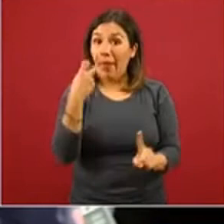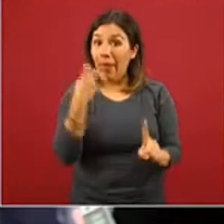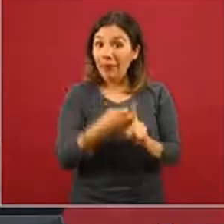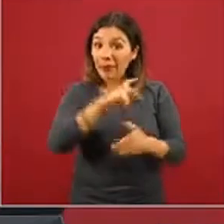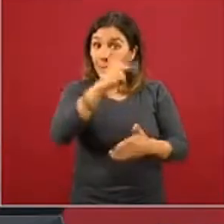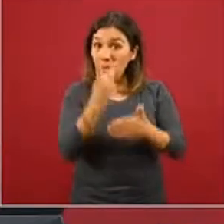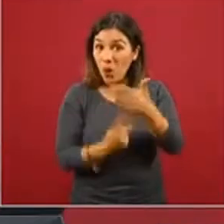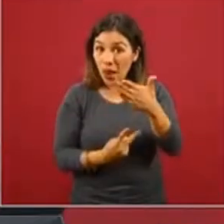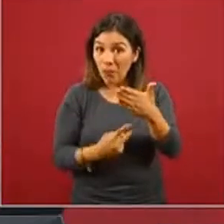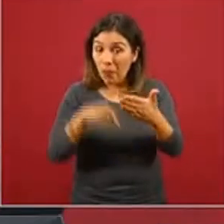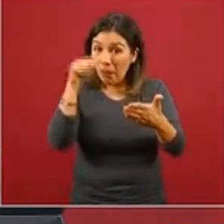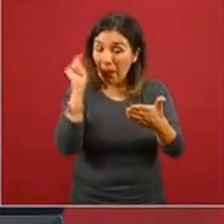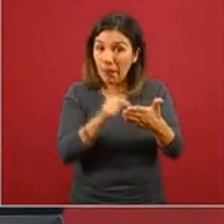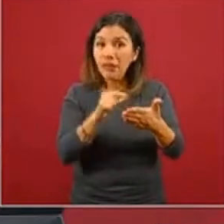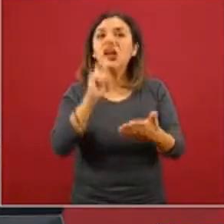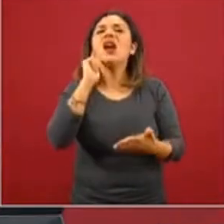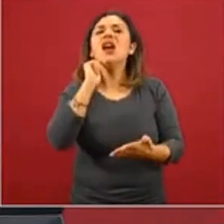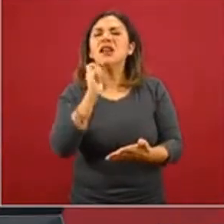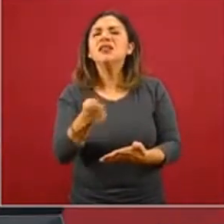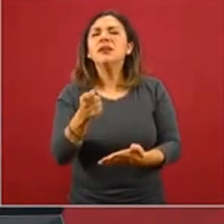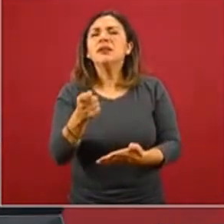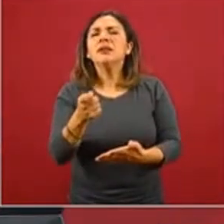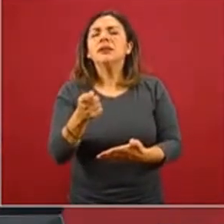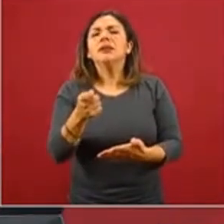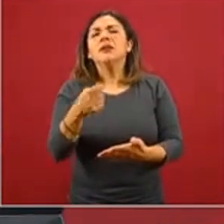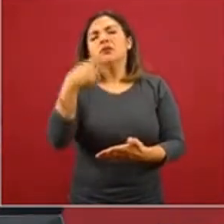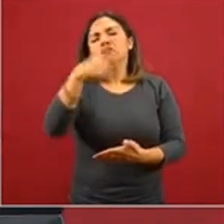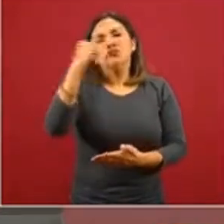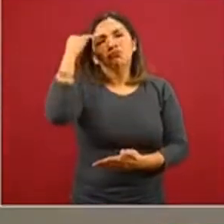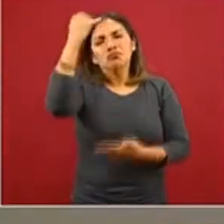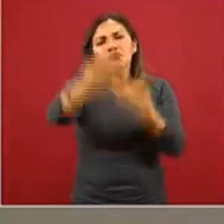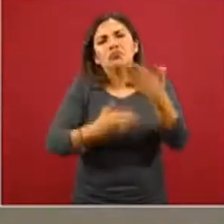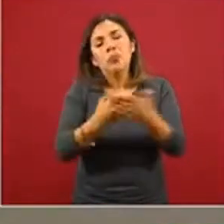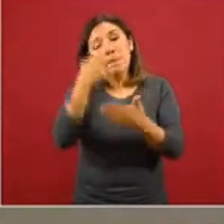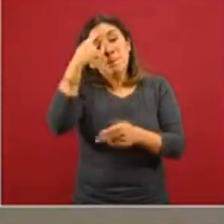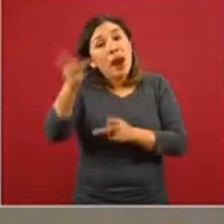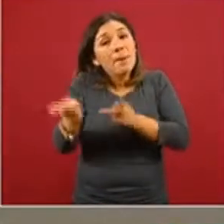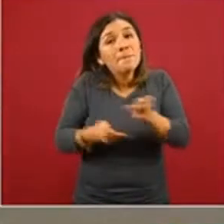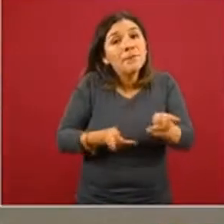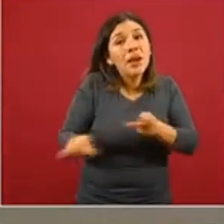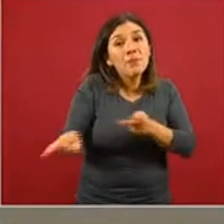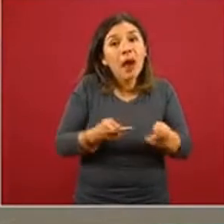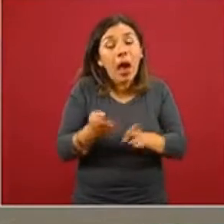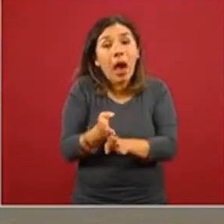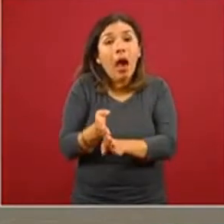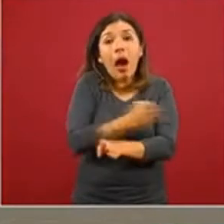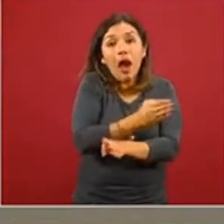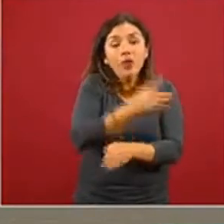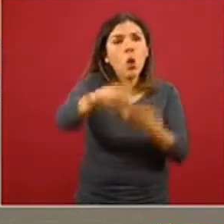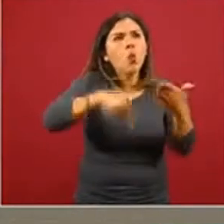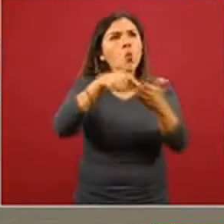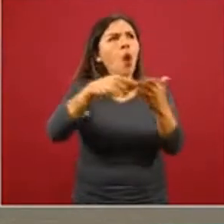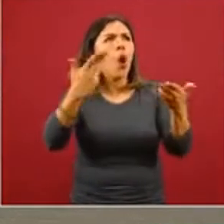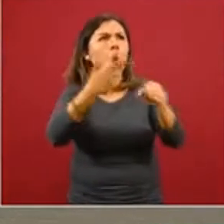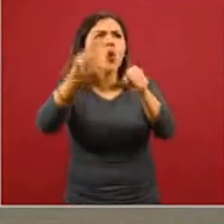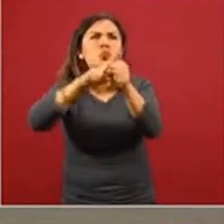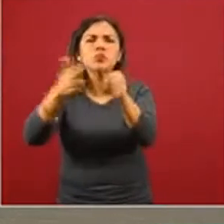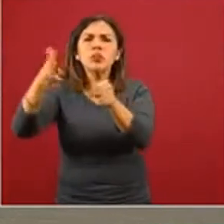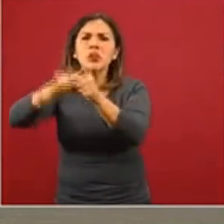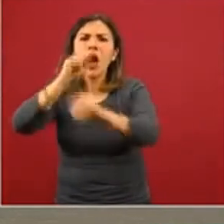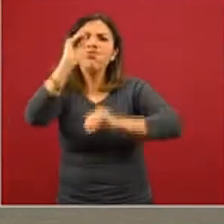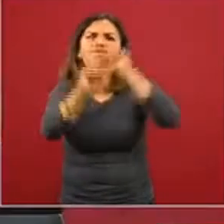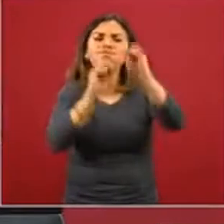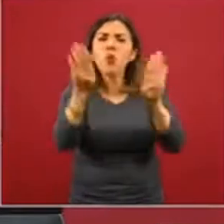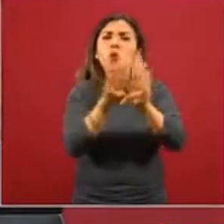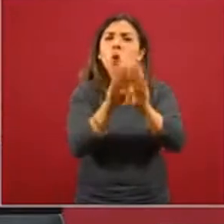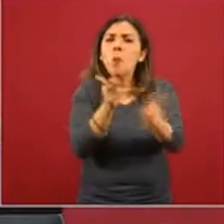programa Hospital Seguro es una intervención de preparación de las instalaciones y los